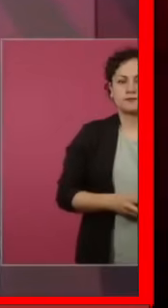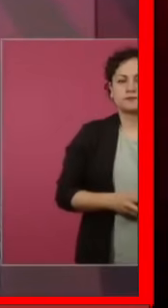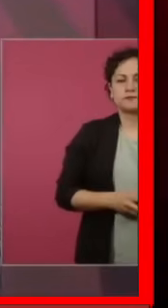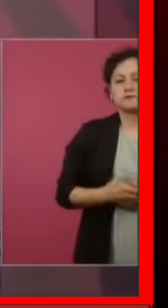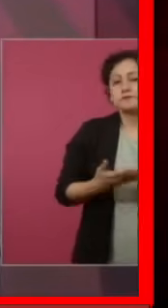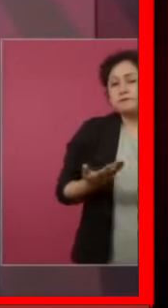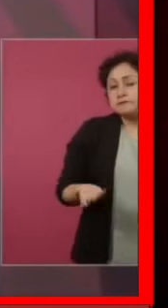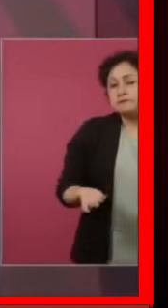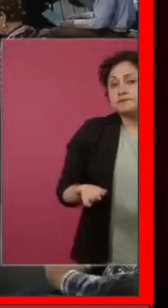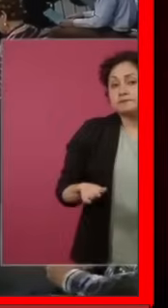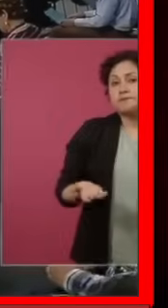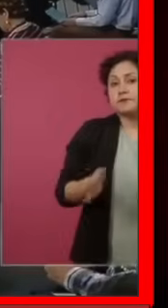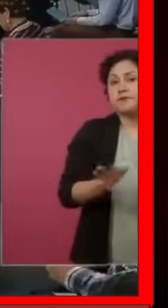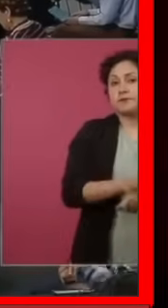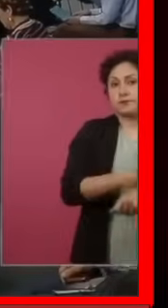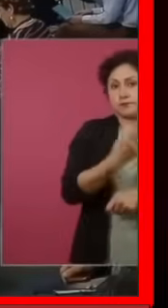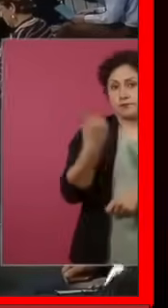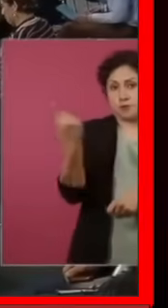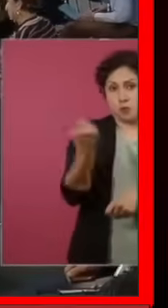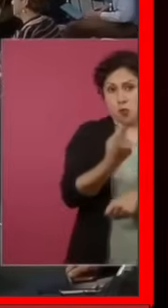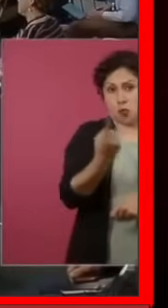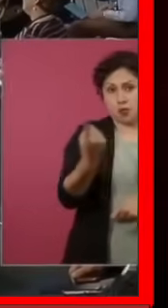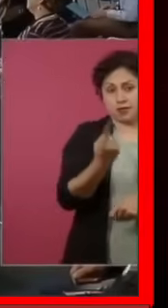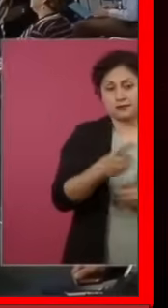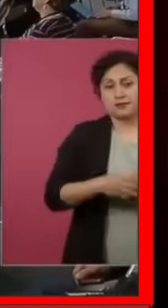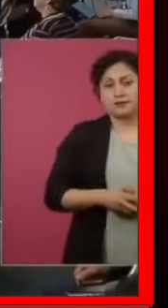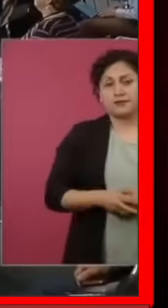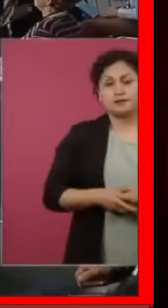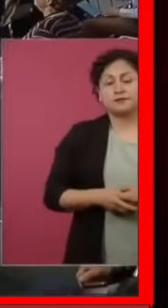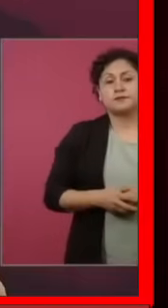porque al mismo tiempo